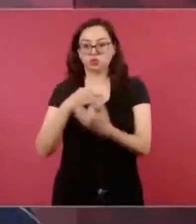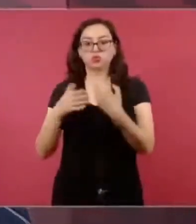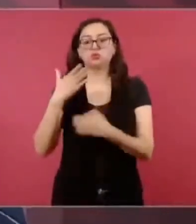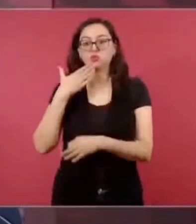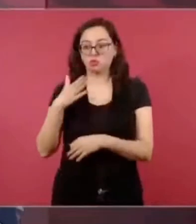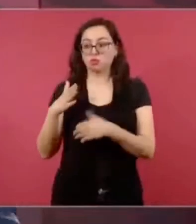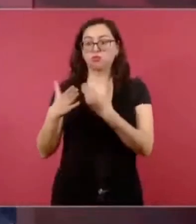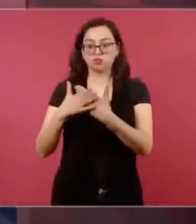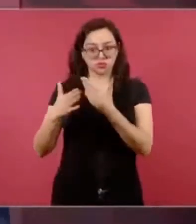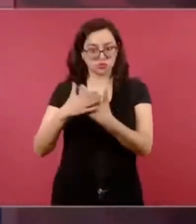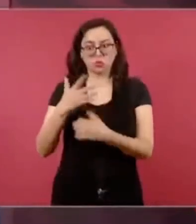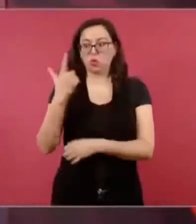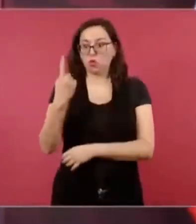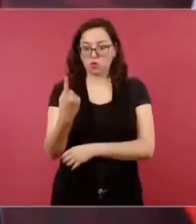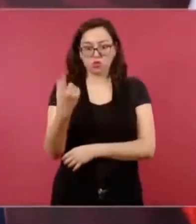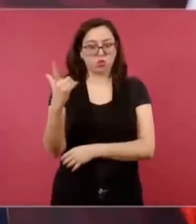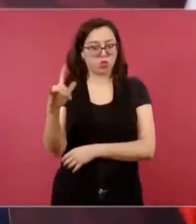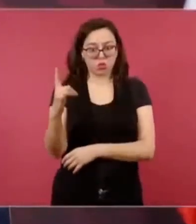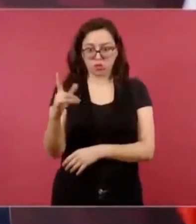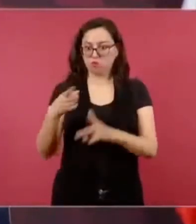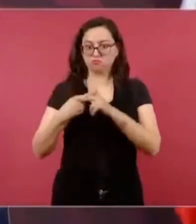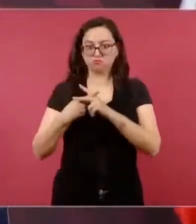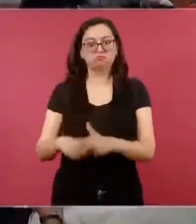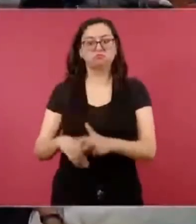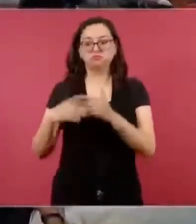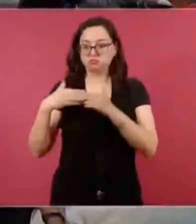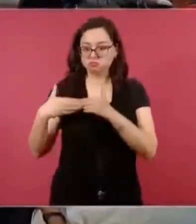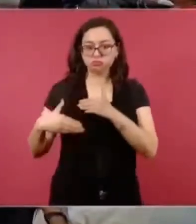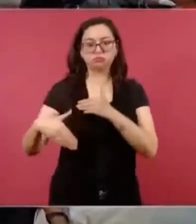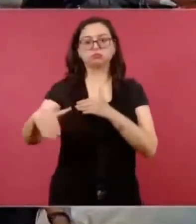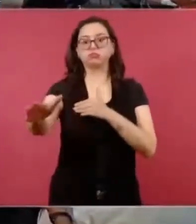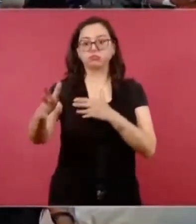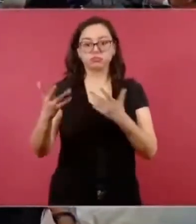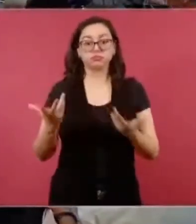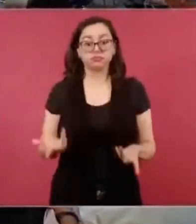de julio, que de acuerdo a